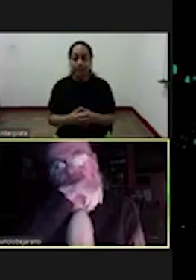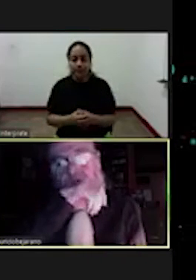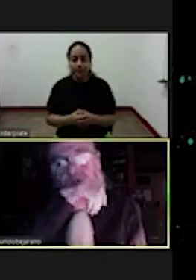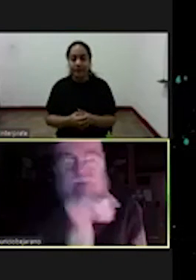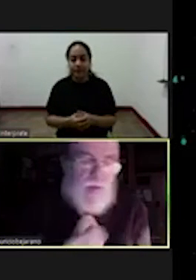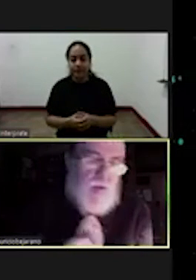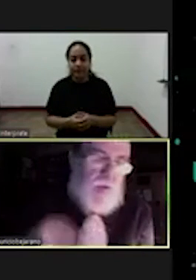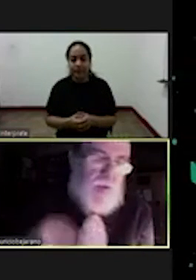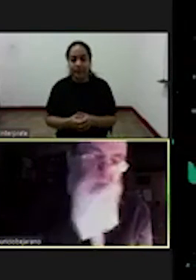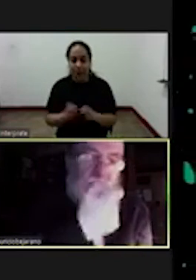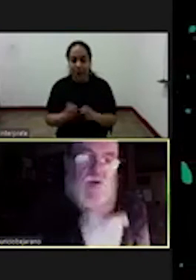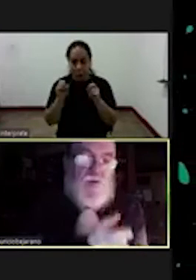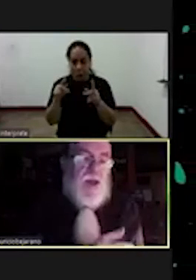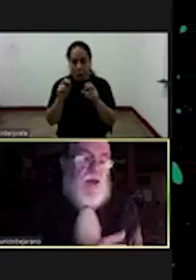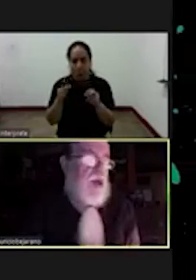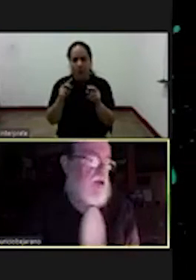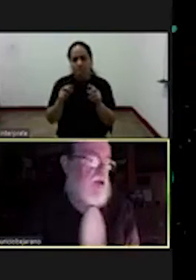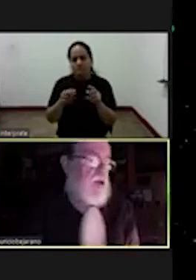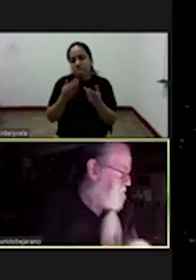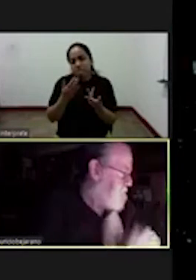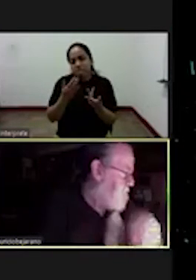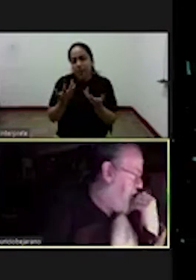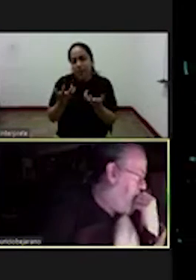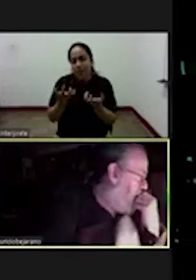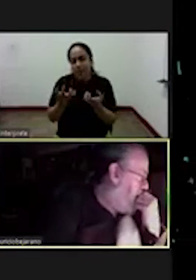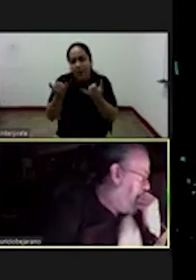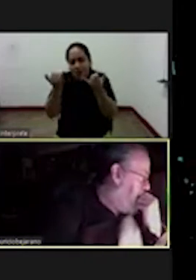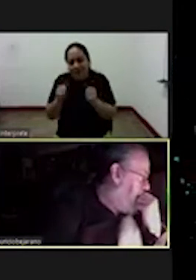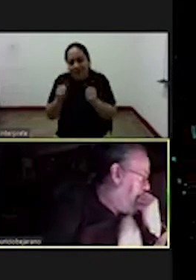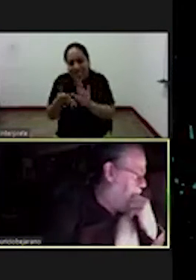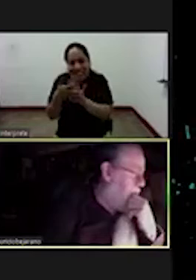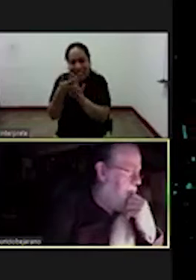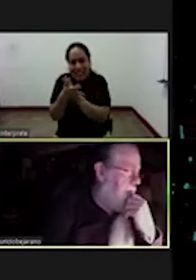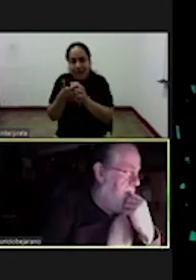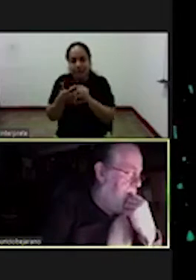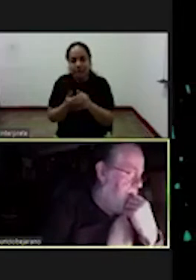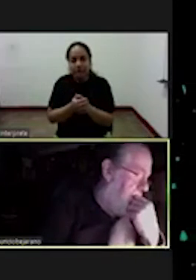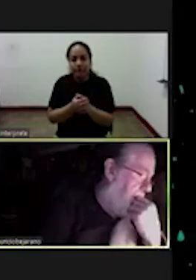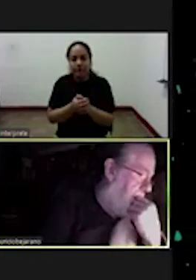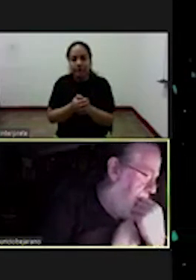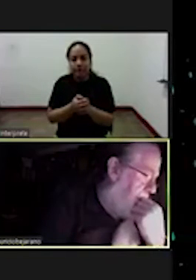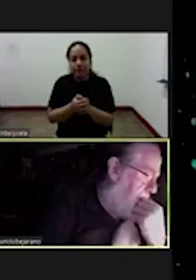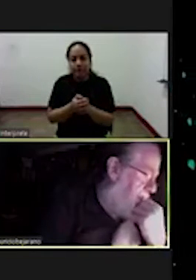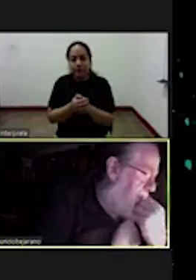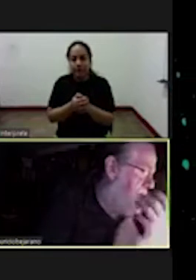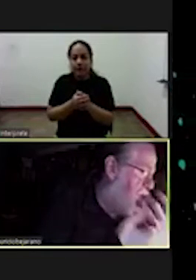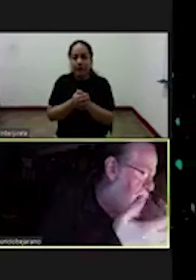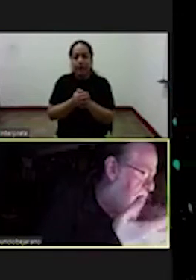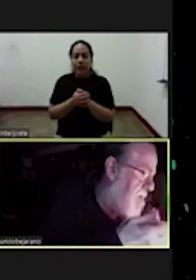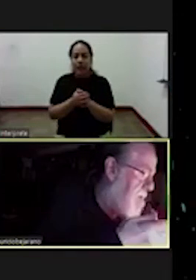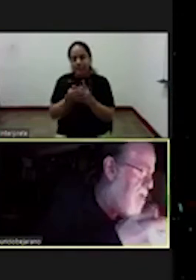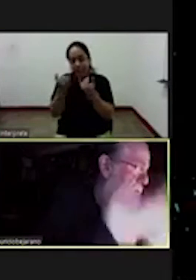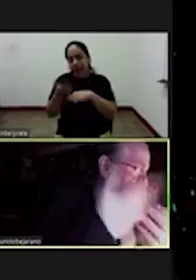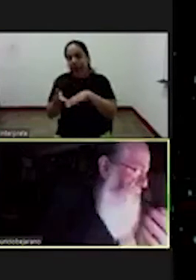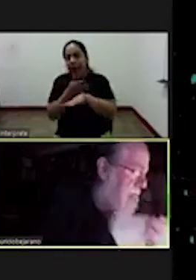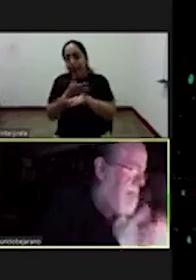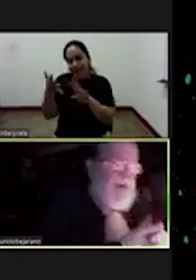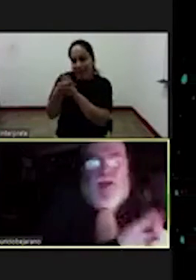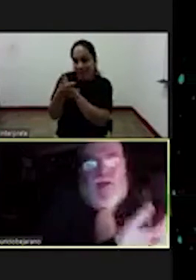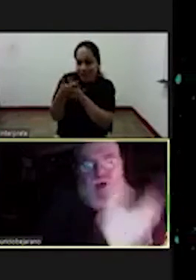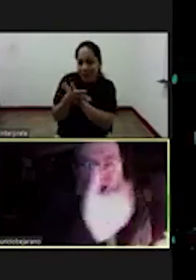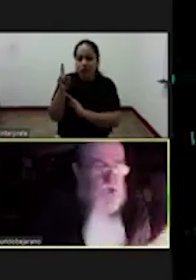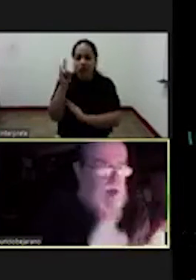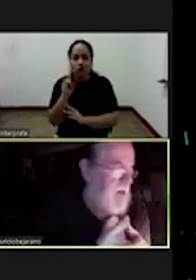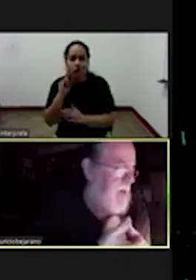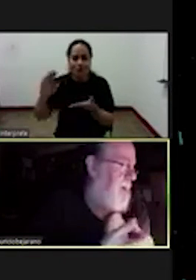Bien, un pequeño giro. Después de hablar de esta escucha musical,